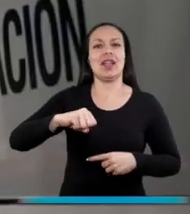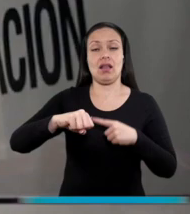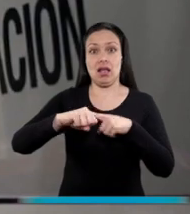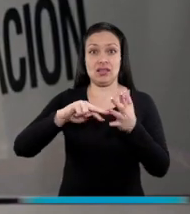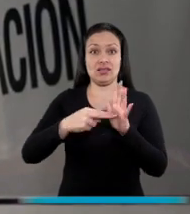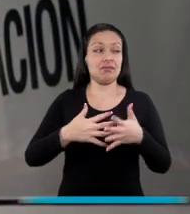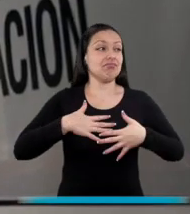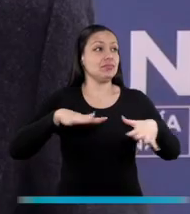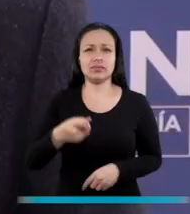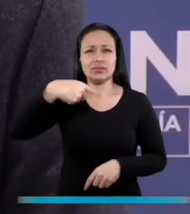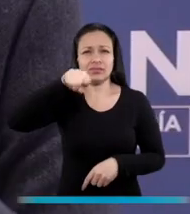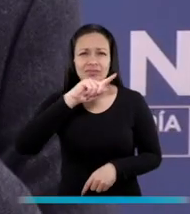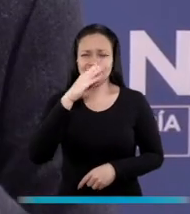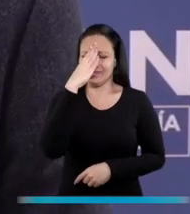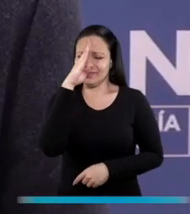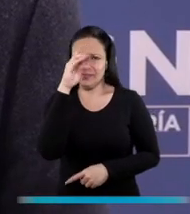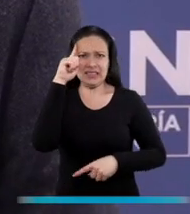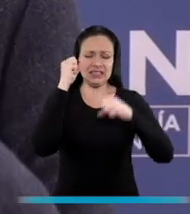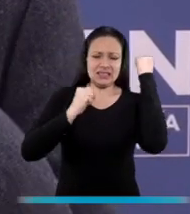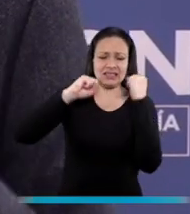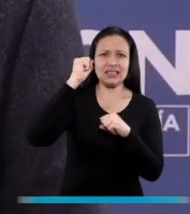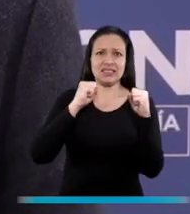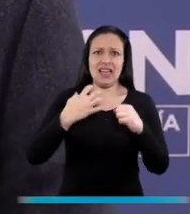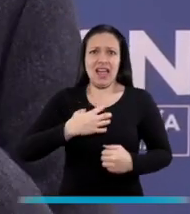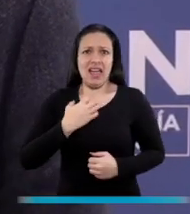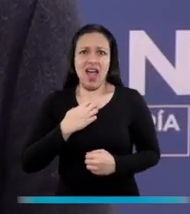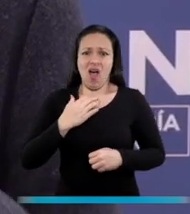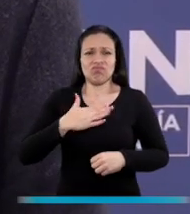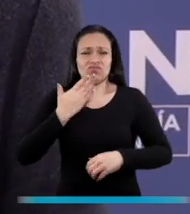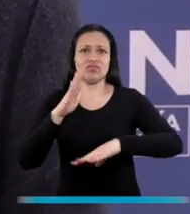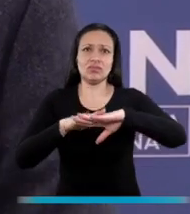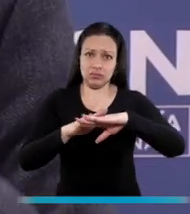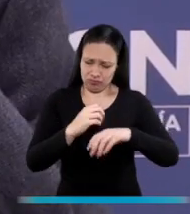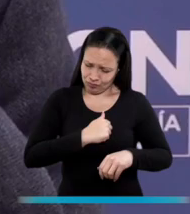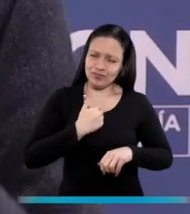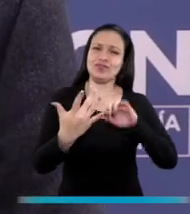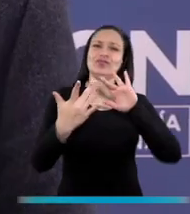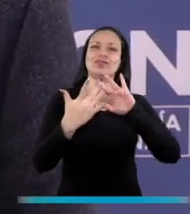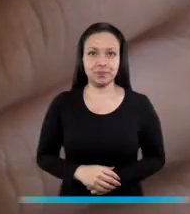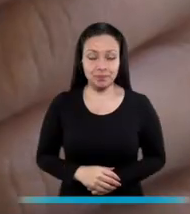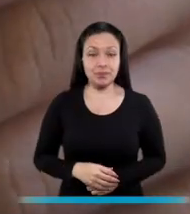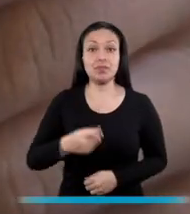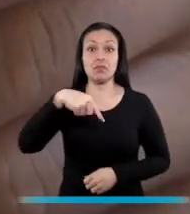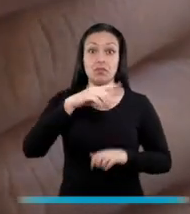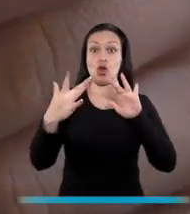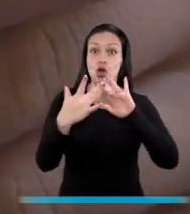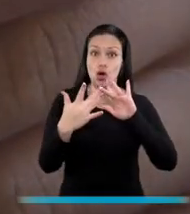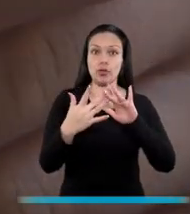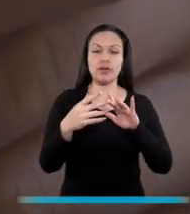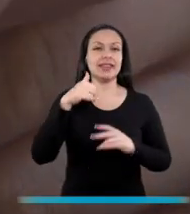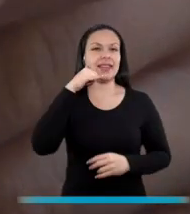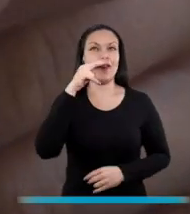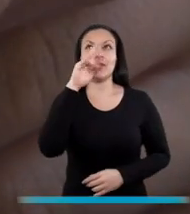función irreemplazable cualquier inquietud cualquier preocupación que esa reclamo por favor contáctenos a nuestra línea telefónica